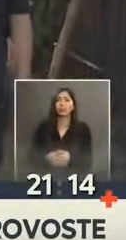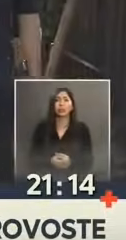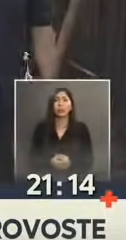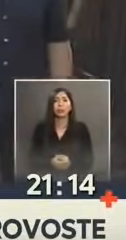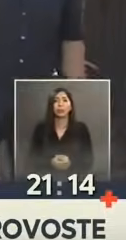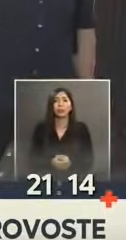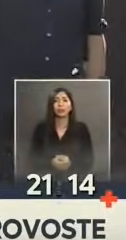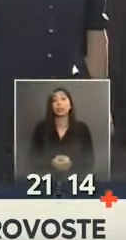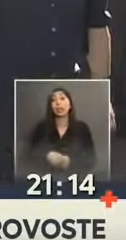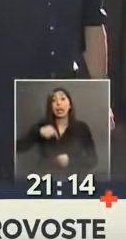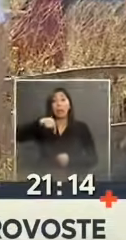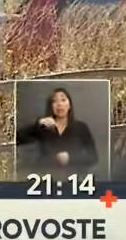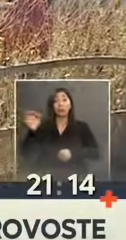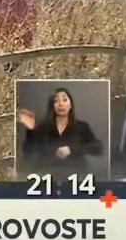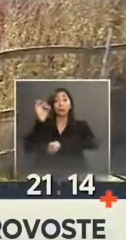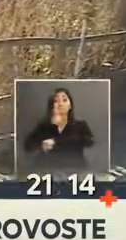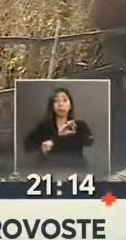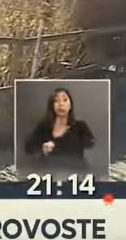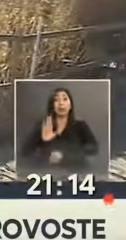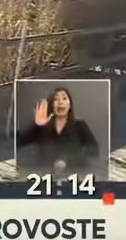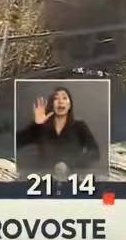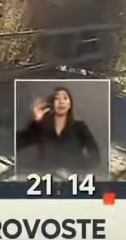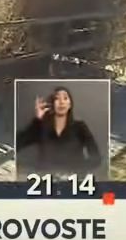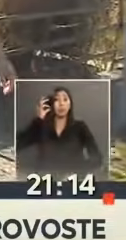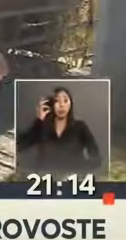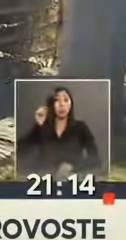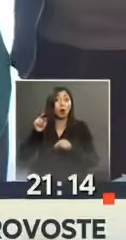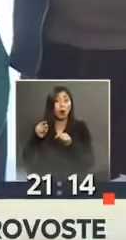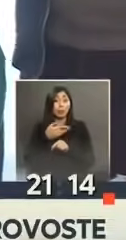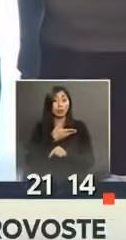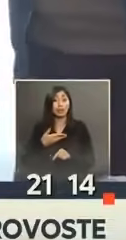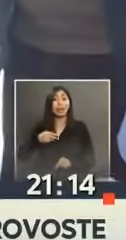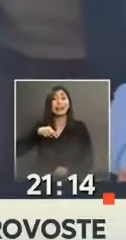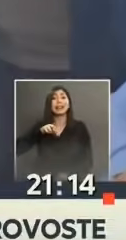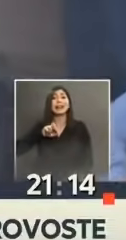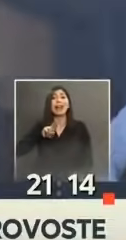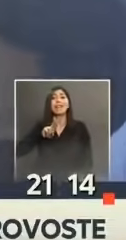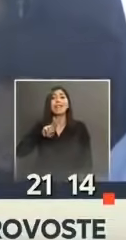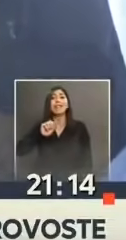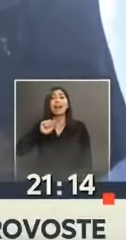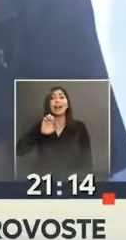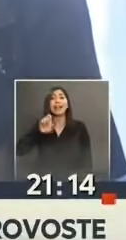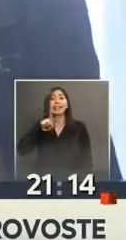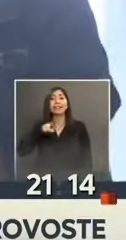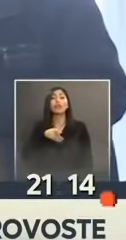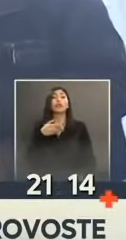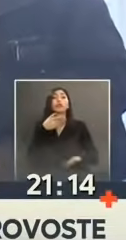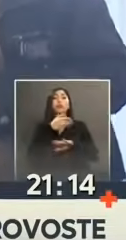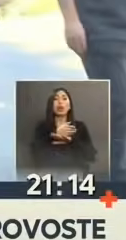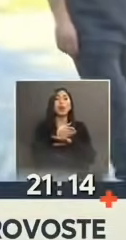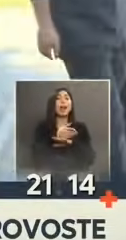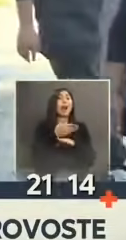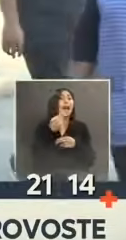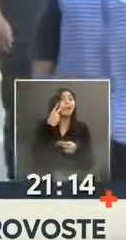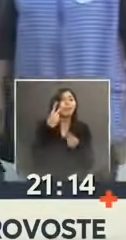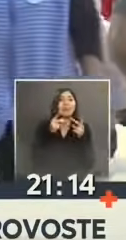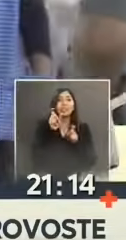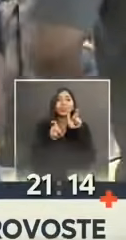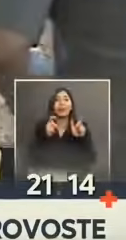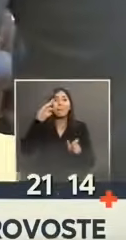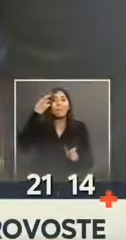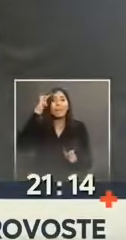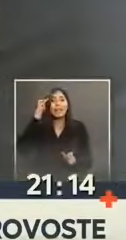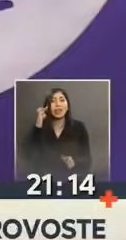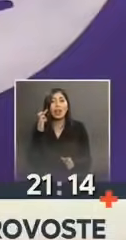esta jornada, la candidata presidencial del Partido Socialista, Paula Narváez, visitó a vecinos de Peñalolén por su campaña, ocasión en donde